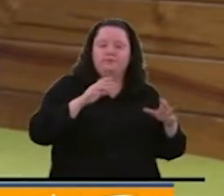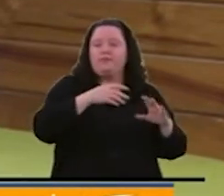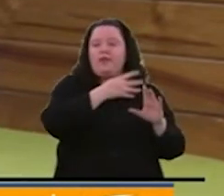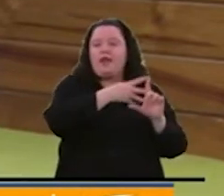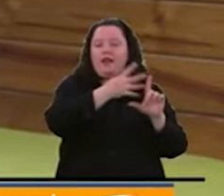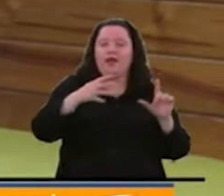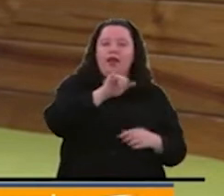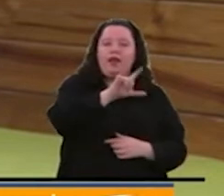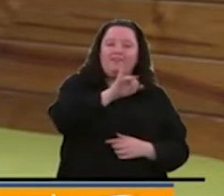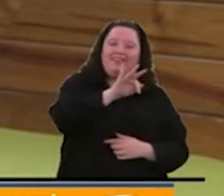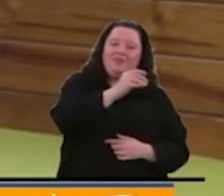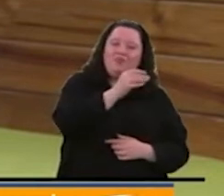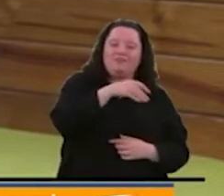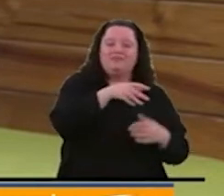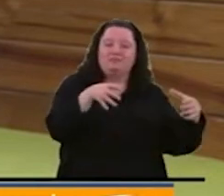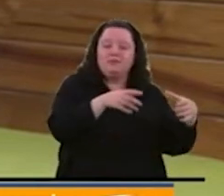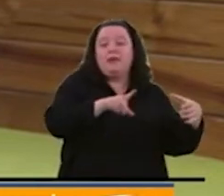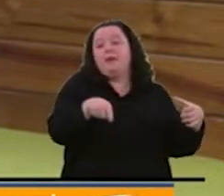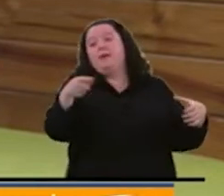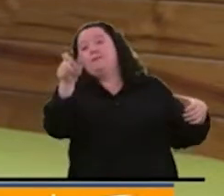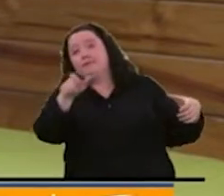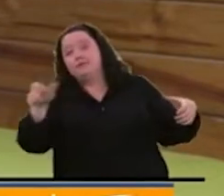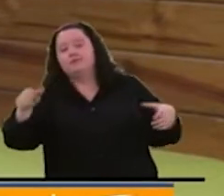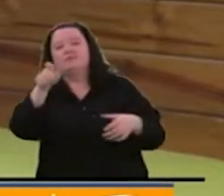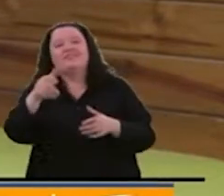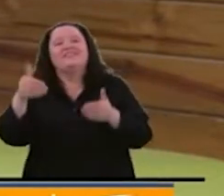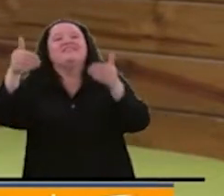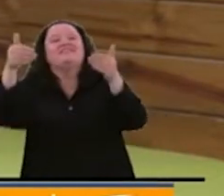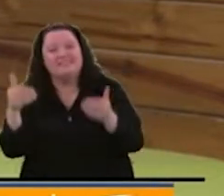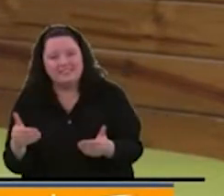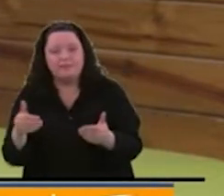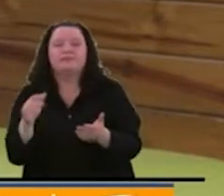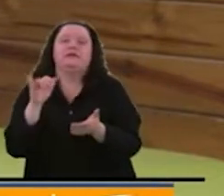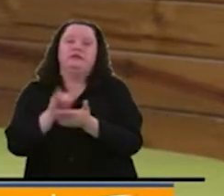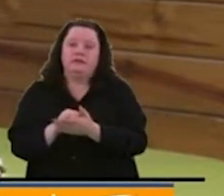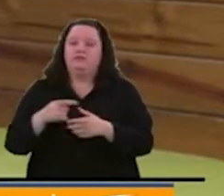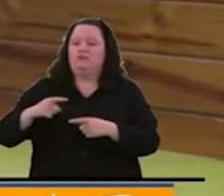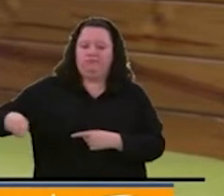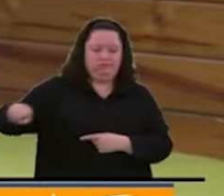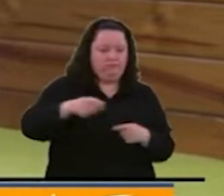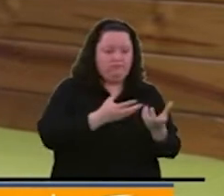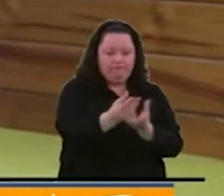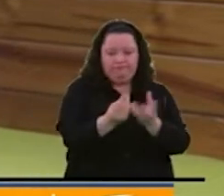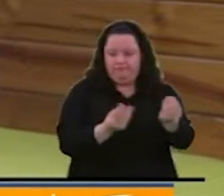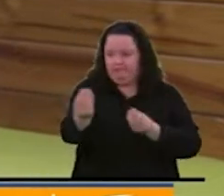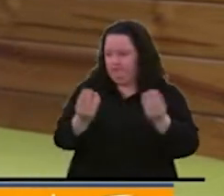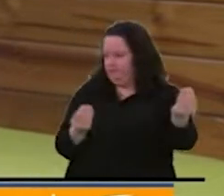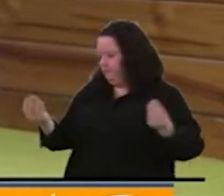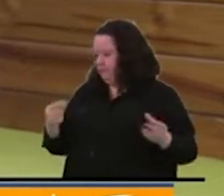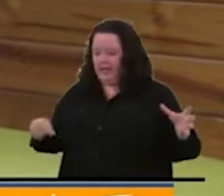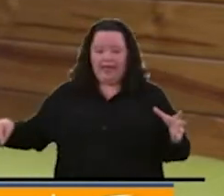+, y así también por la población con discapacidad. Estas son las poblaciones